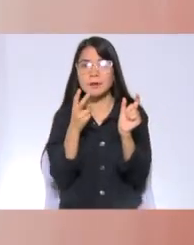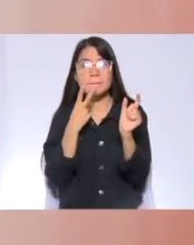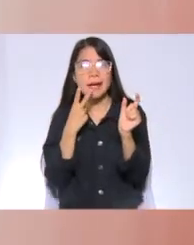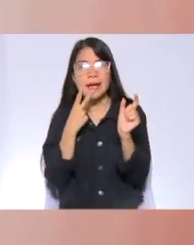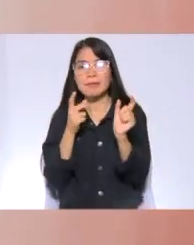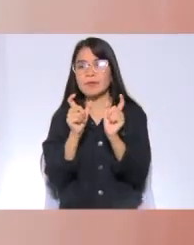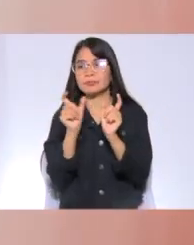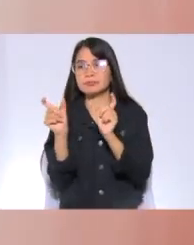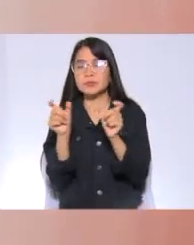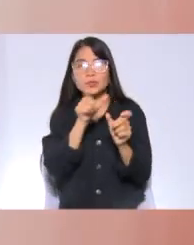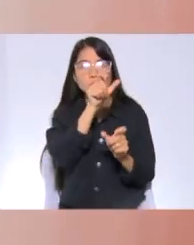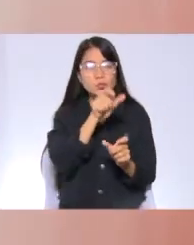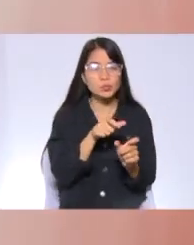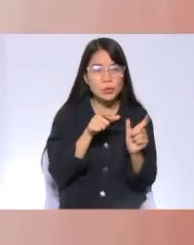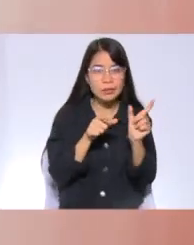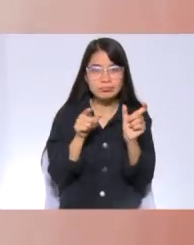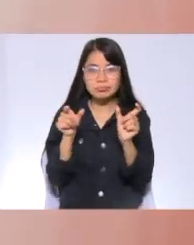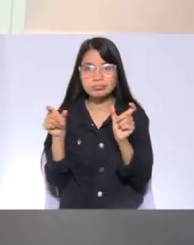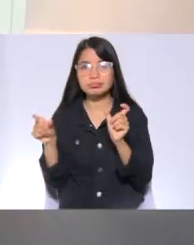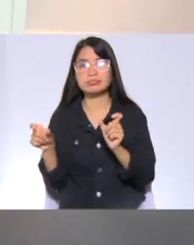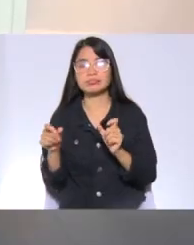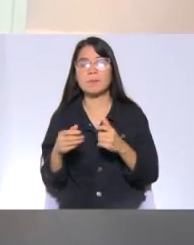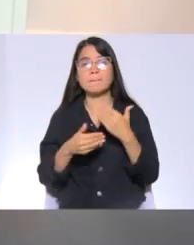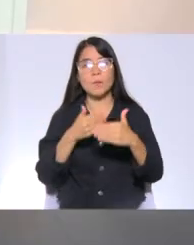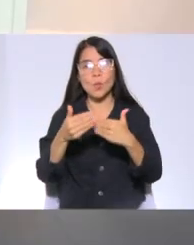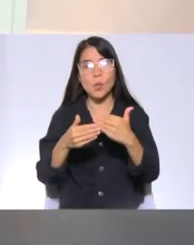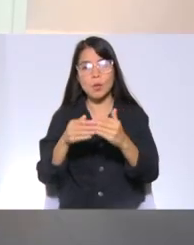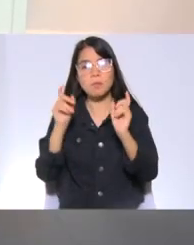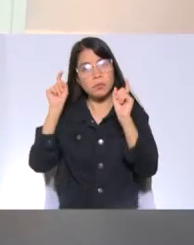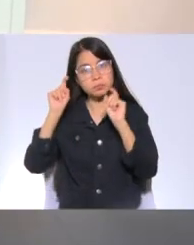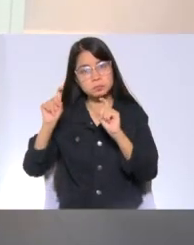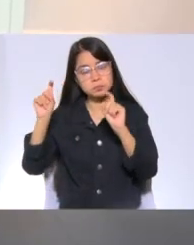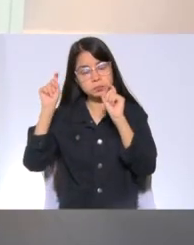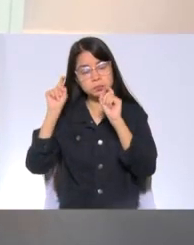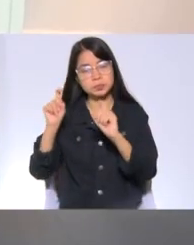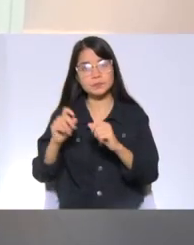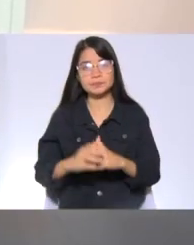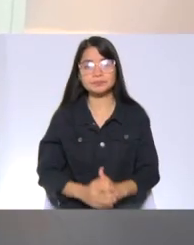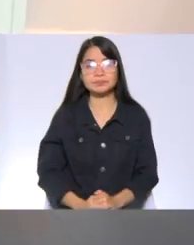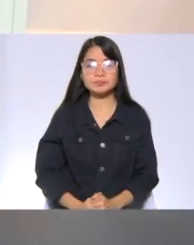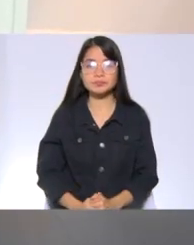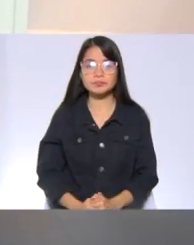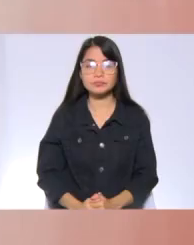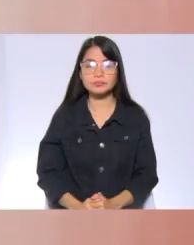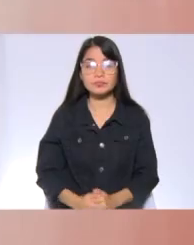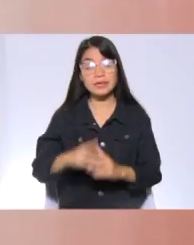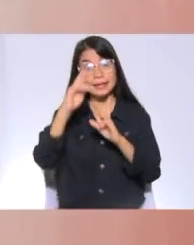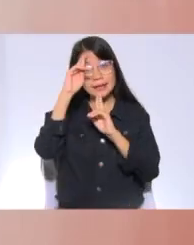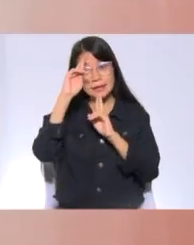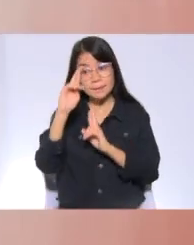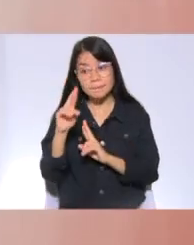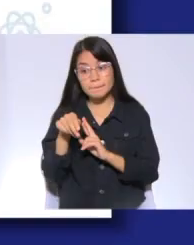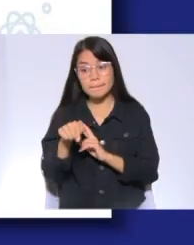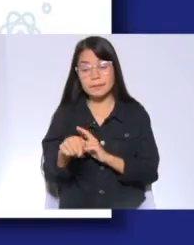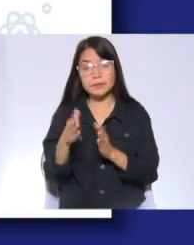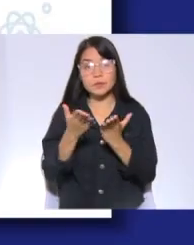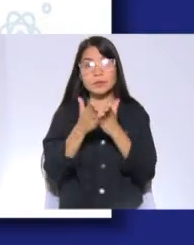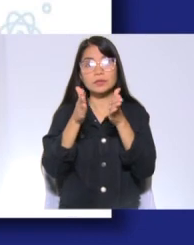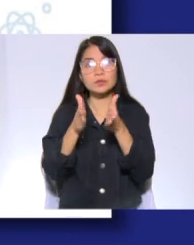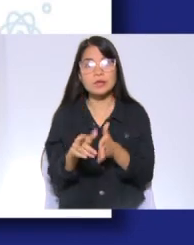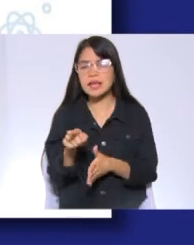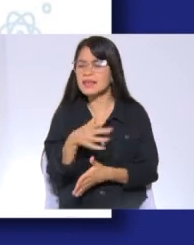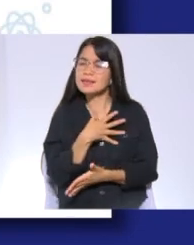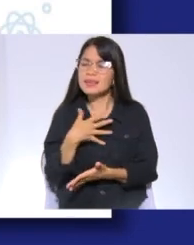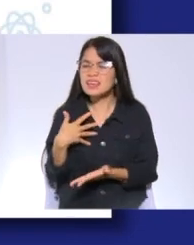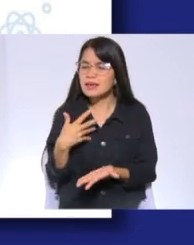respeto a esos intereses, a esas necesidades del estudiante. ¿Qué quiere leer? ¿Dónde lo va a leer? ¿Cómo lo va a